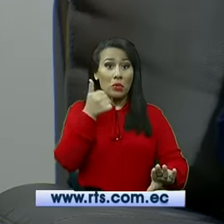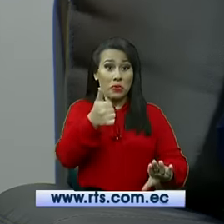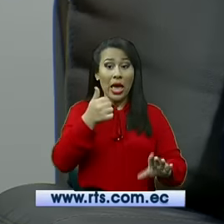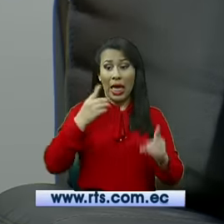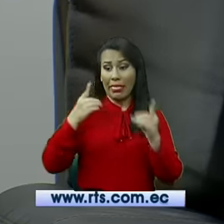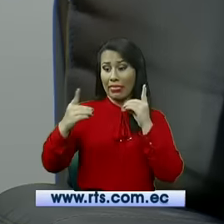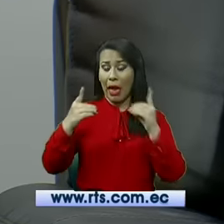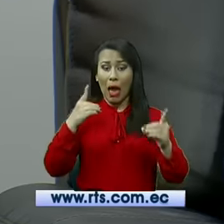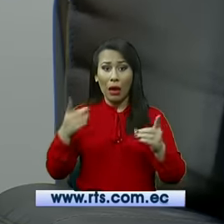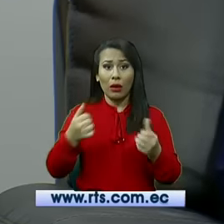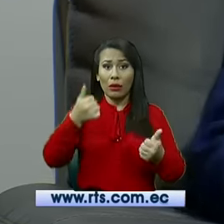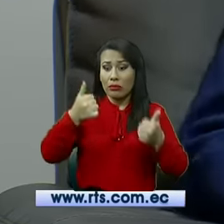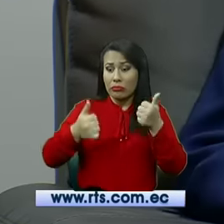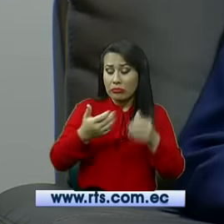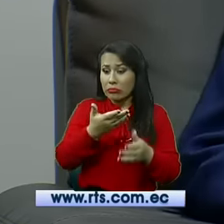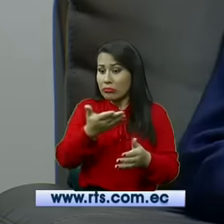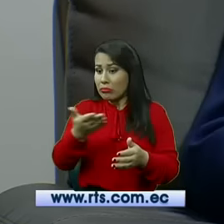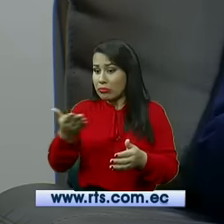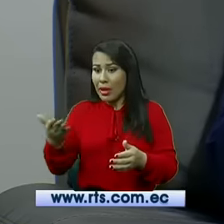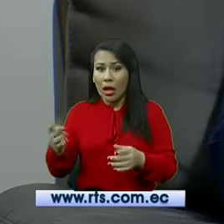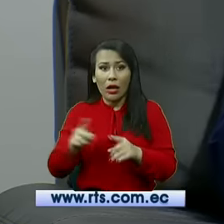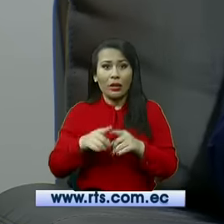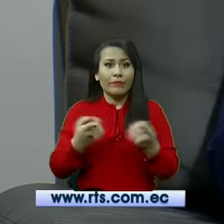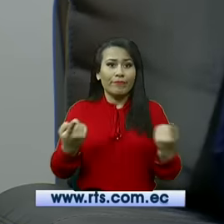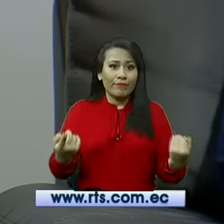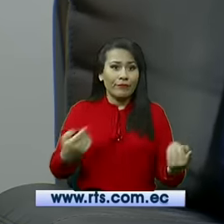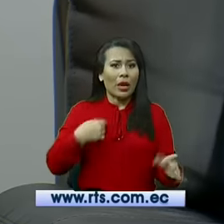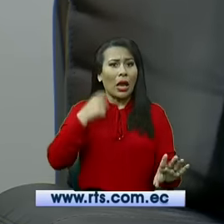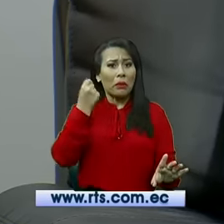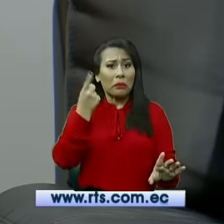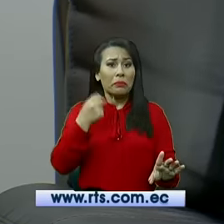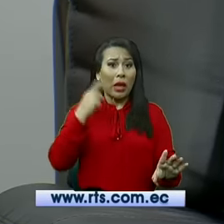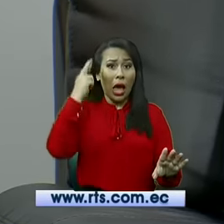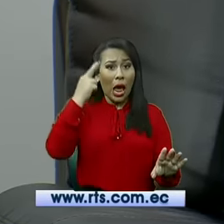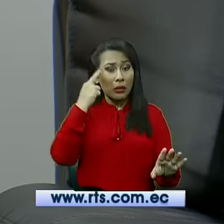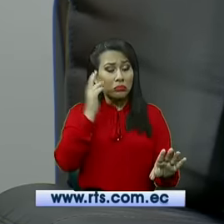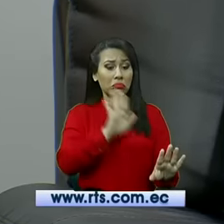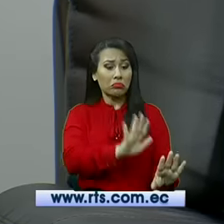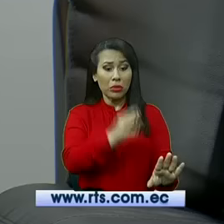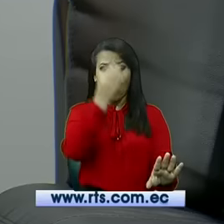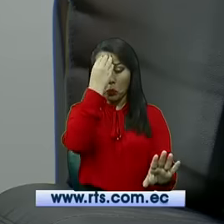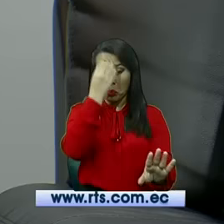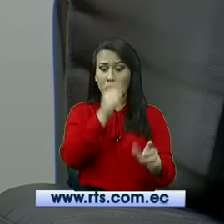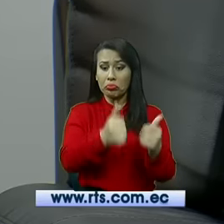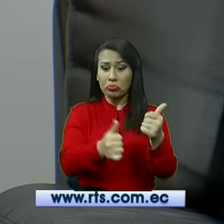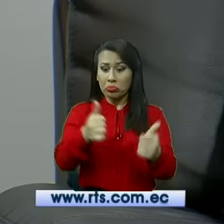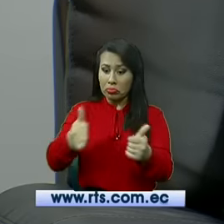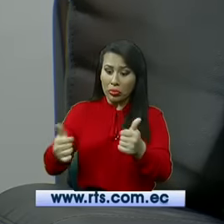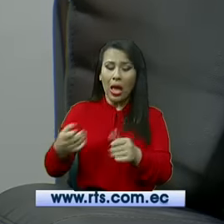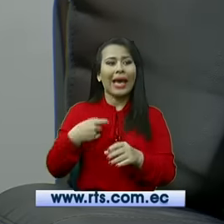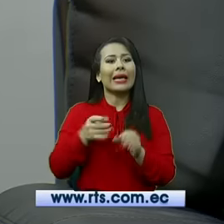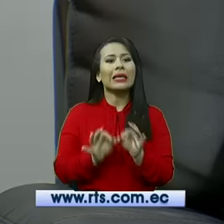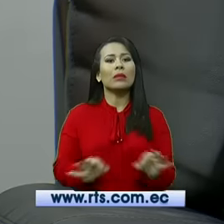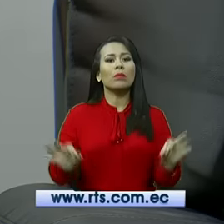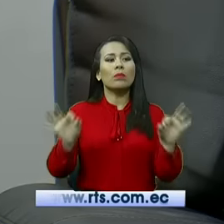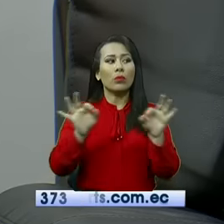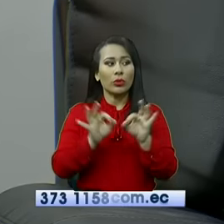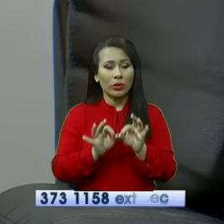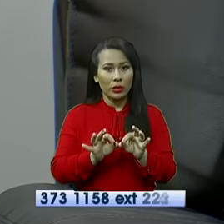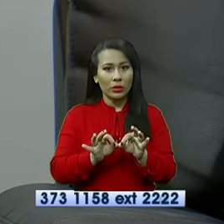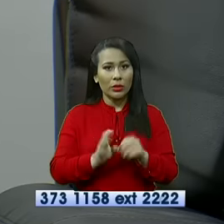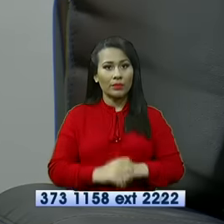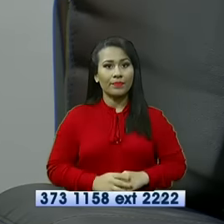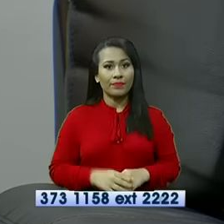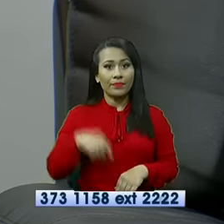confrontaciones racionales diríamos tienen una importancia fundamental